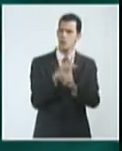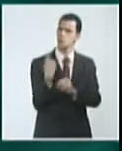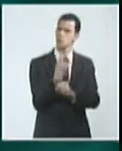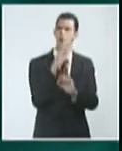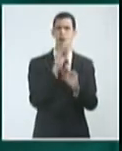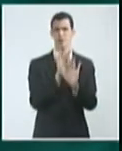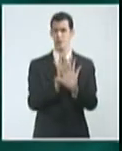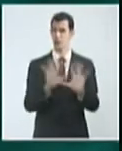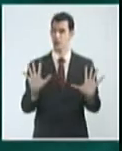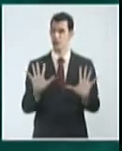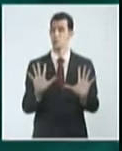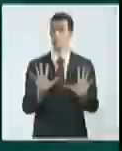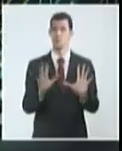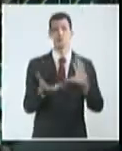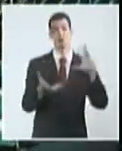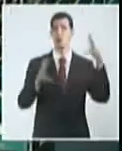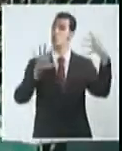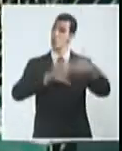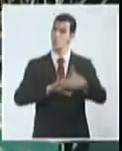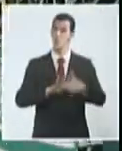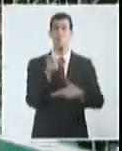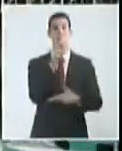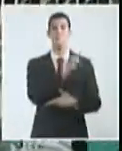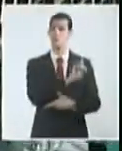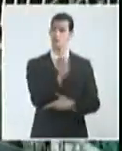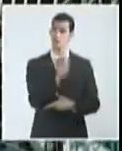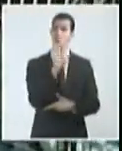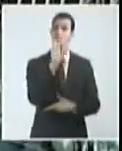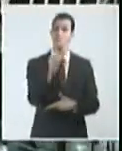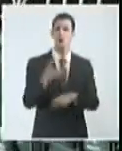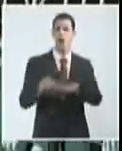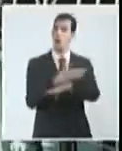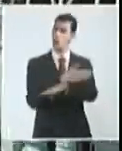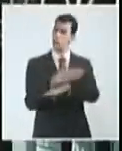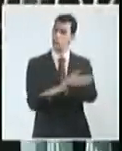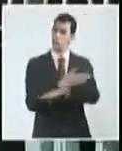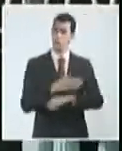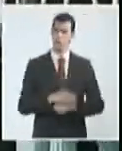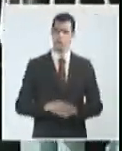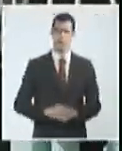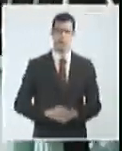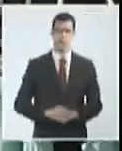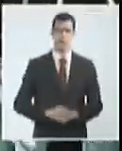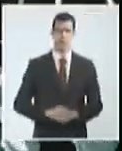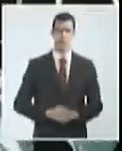la complejidad de esa situación. Desde aquel momento adelantábamos que el país